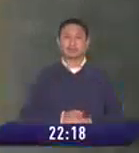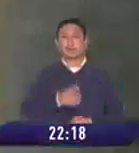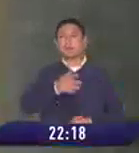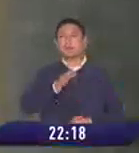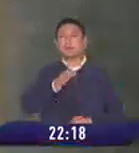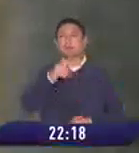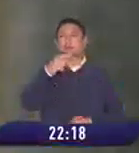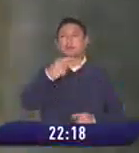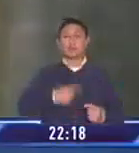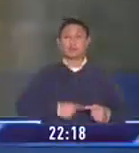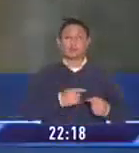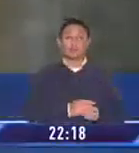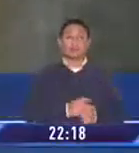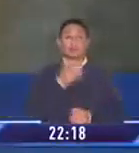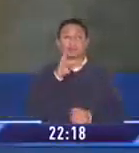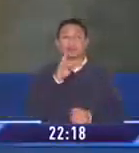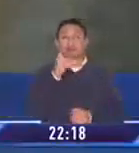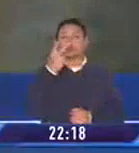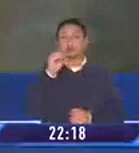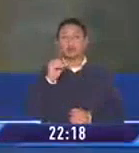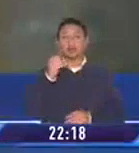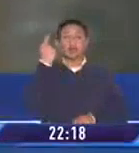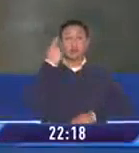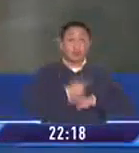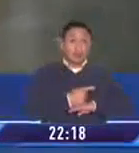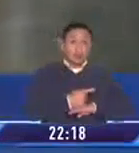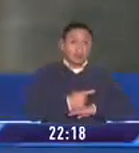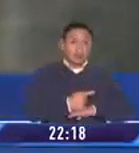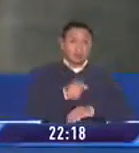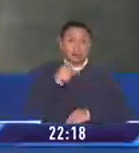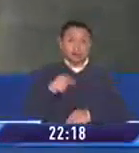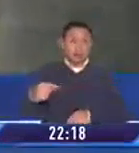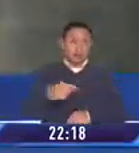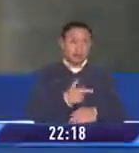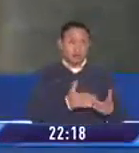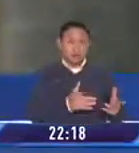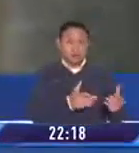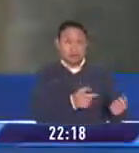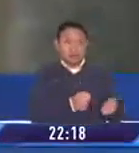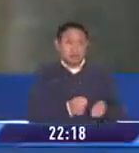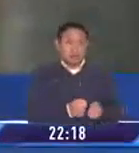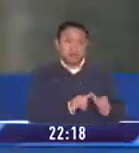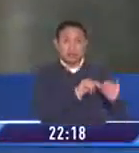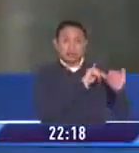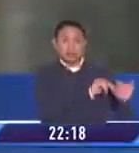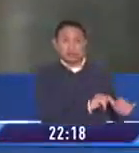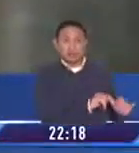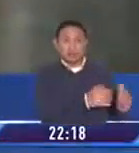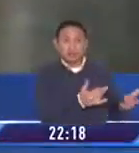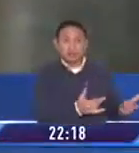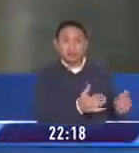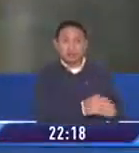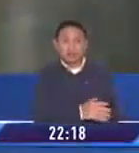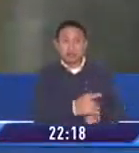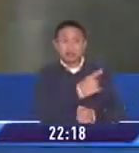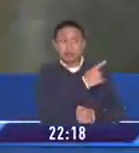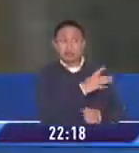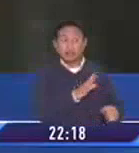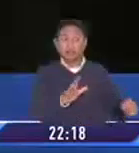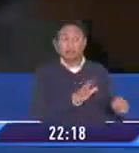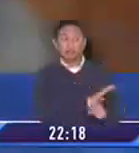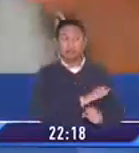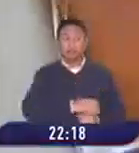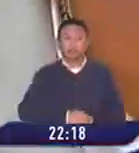diario llegan de 18 a 20 cadáveres. Imagínense los que no vienen a retirarlos, que no los reconocen, entonces imagínense cómo estará eso colapsado